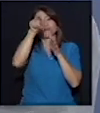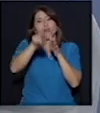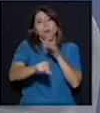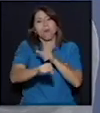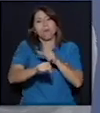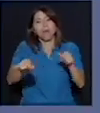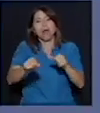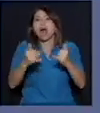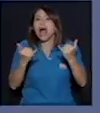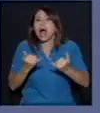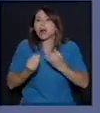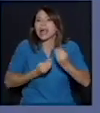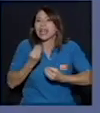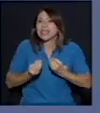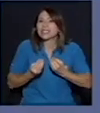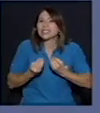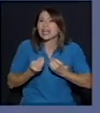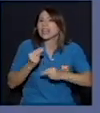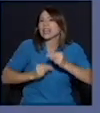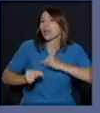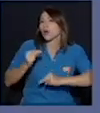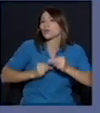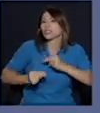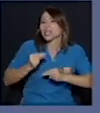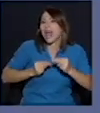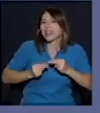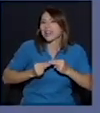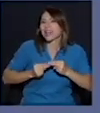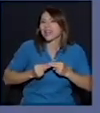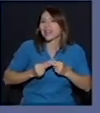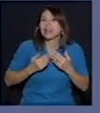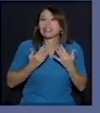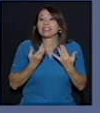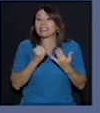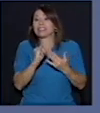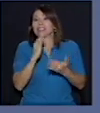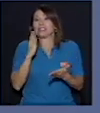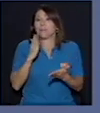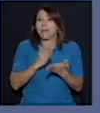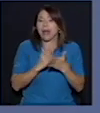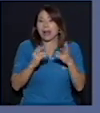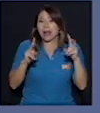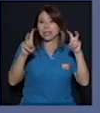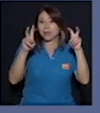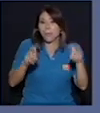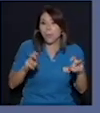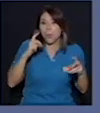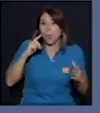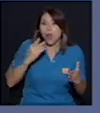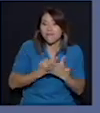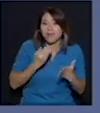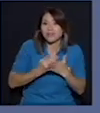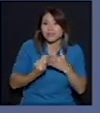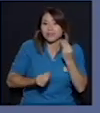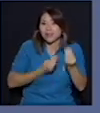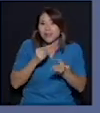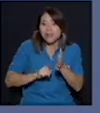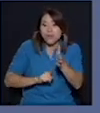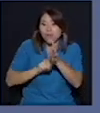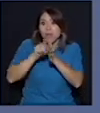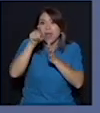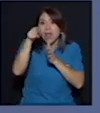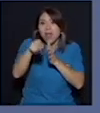de parar, no de eliminar, de parar las pruebas y de parar las pruebas misileras. Esto le va a dar un